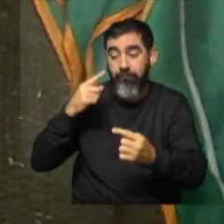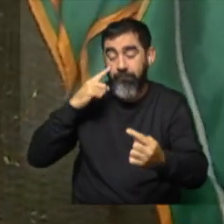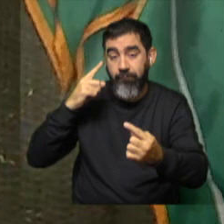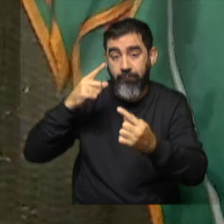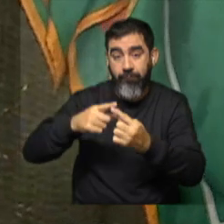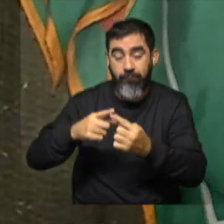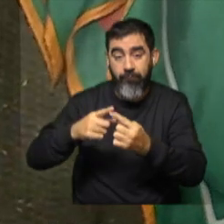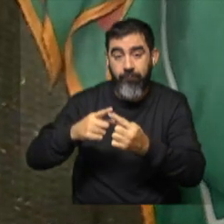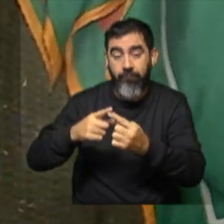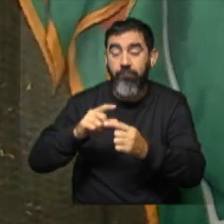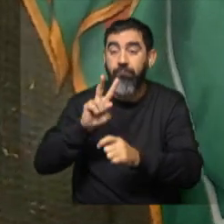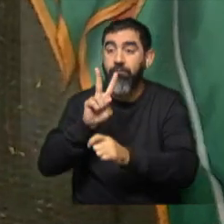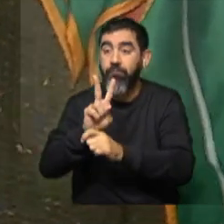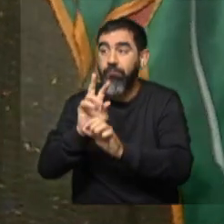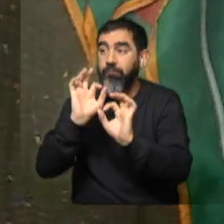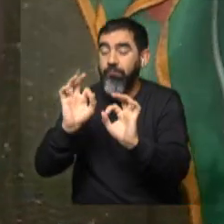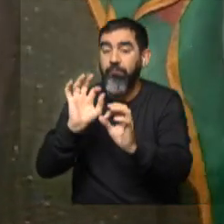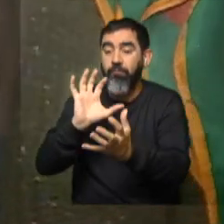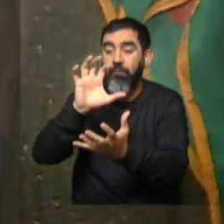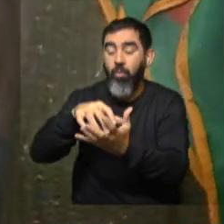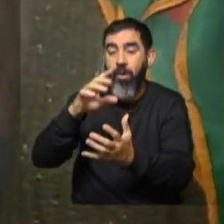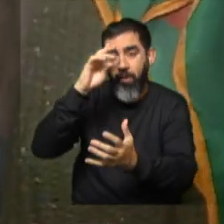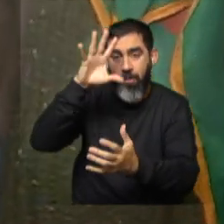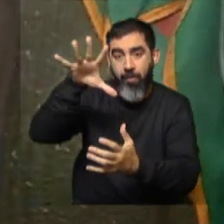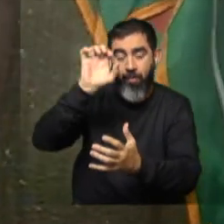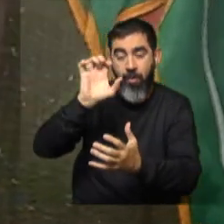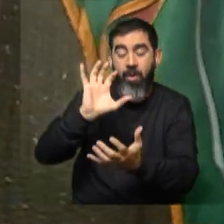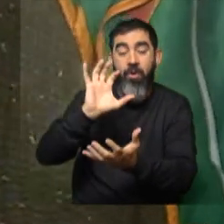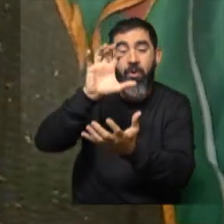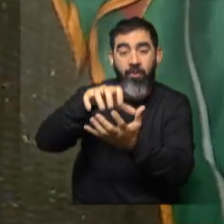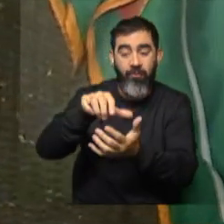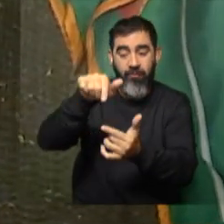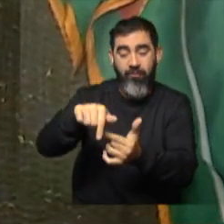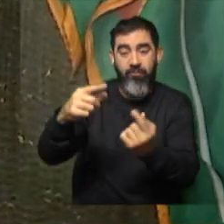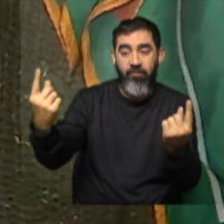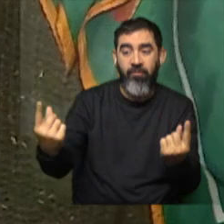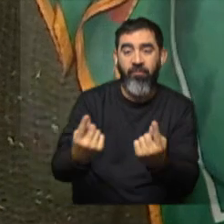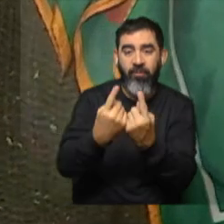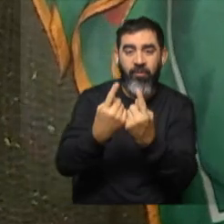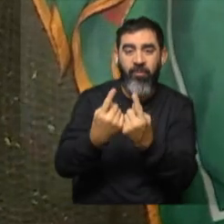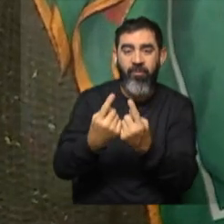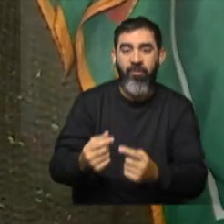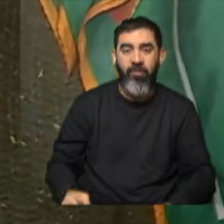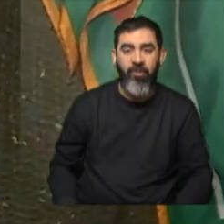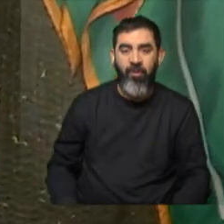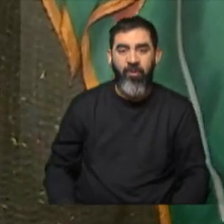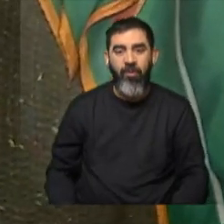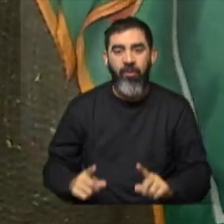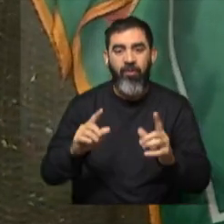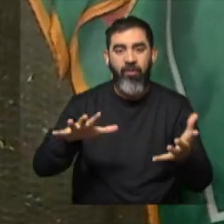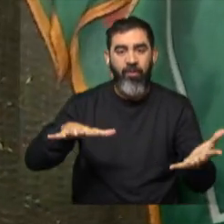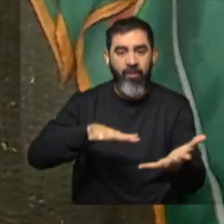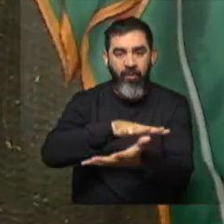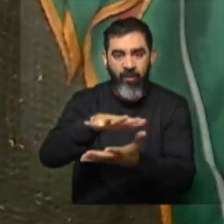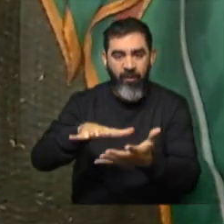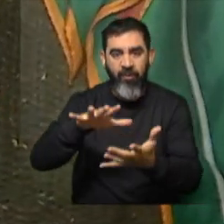búsqueda es poder conservarlo como sitio de memoria, como lugar para encuentros y para que el barrio